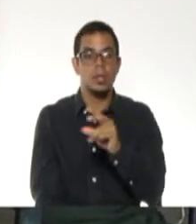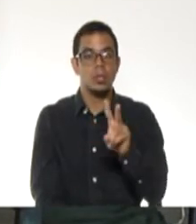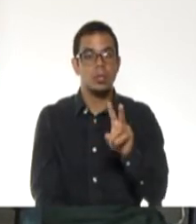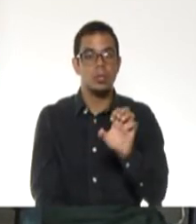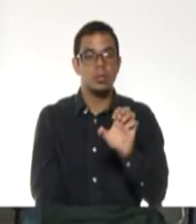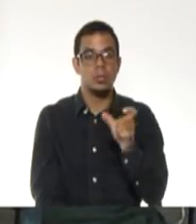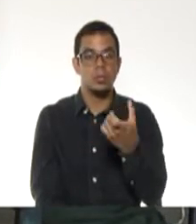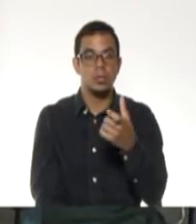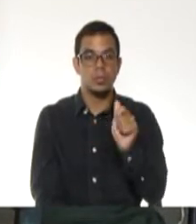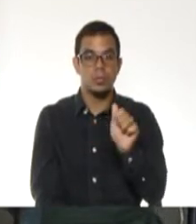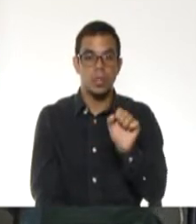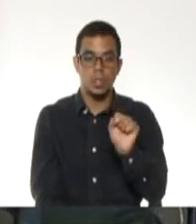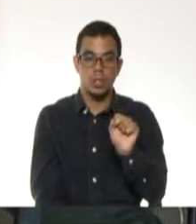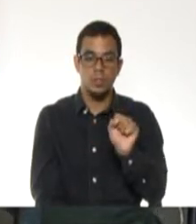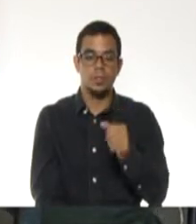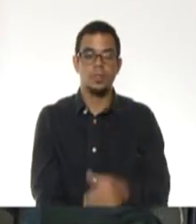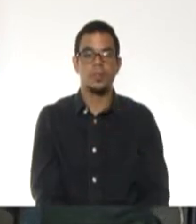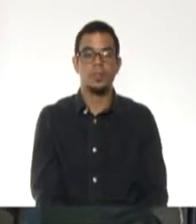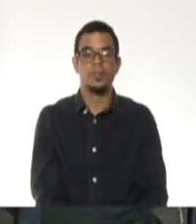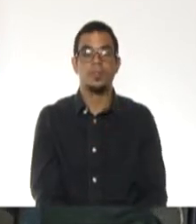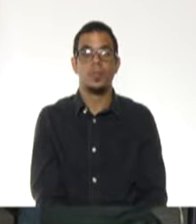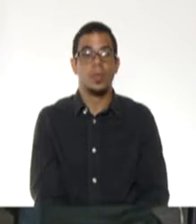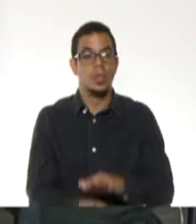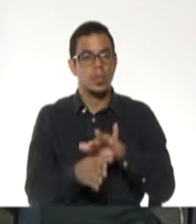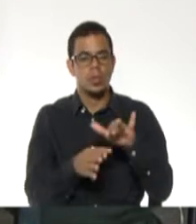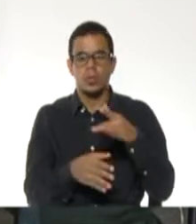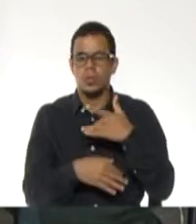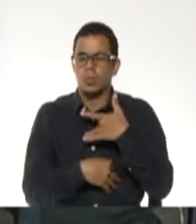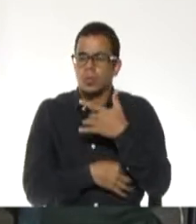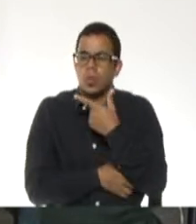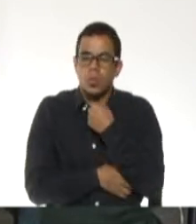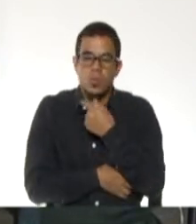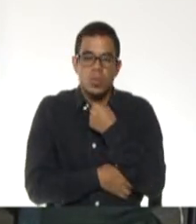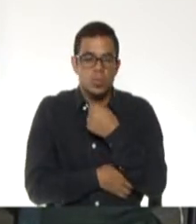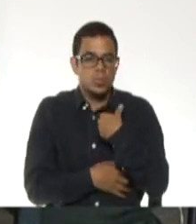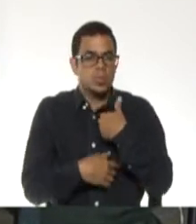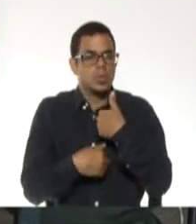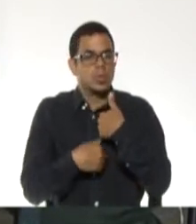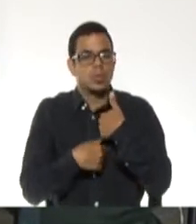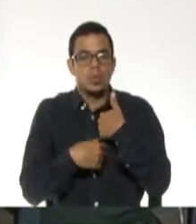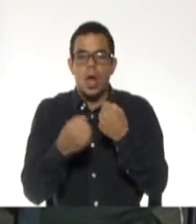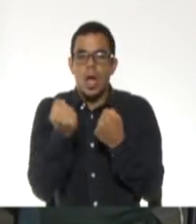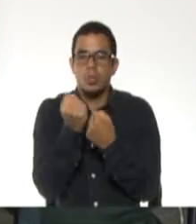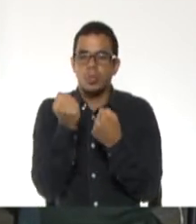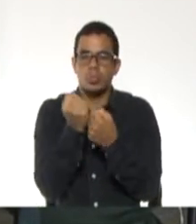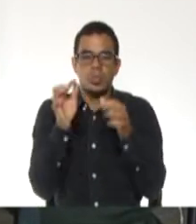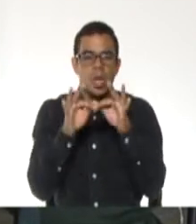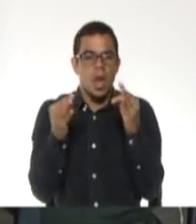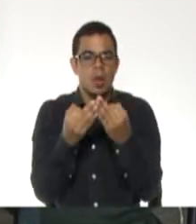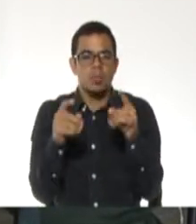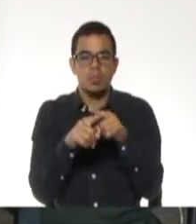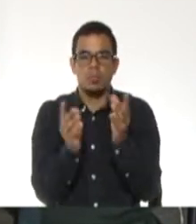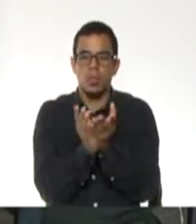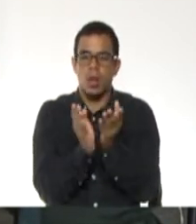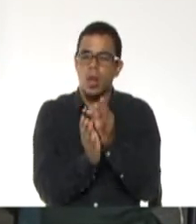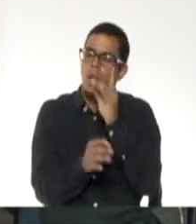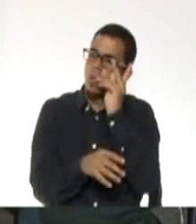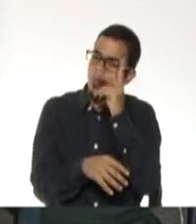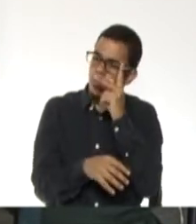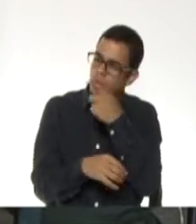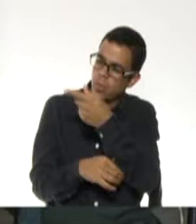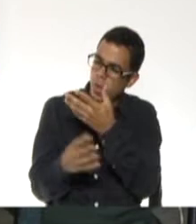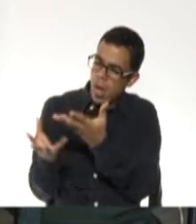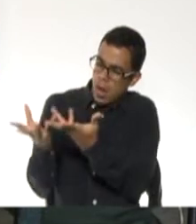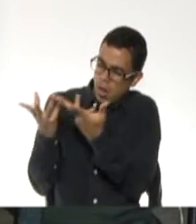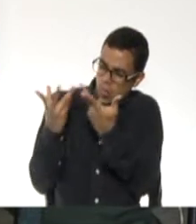bien. Encantado de estar aquí en el programa de Cada Familia Una Escuela. Muy bien. Profe Gonzalo, cuéntanos a nosotros y a los muchachos allá en